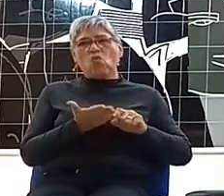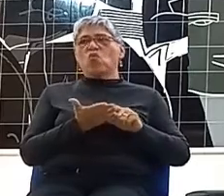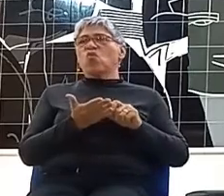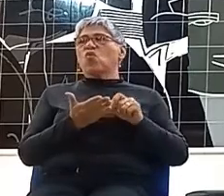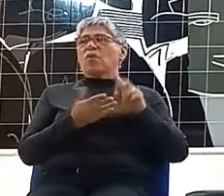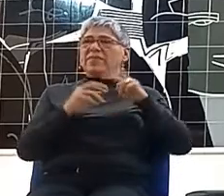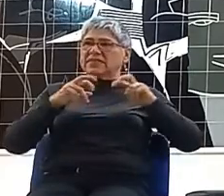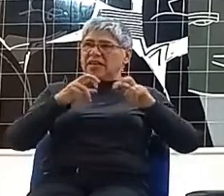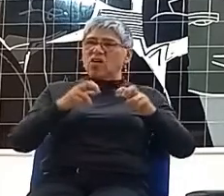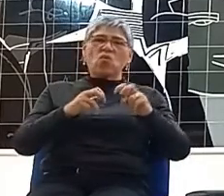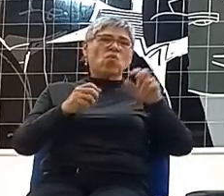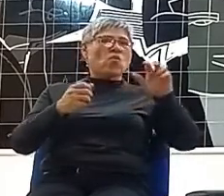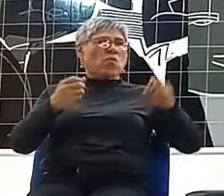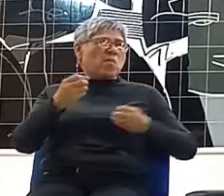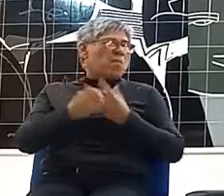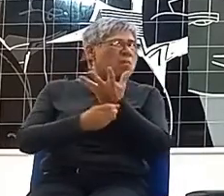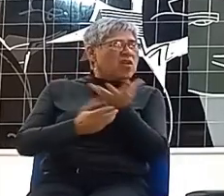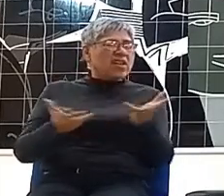como poeta,